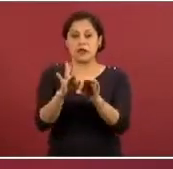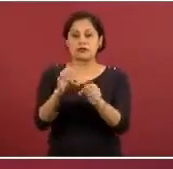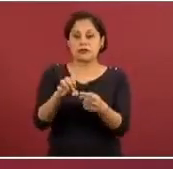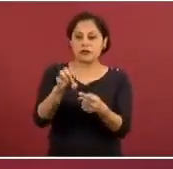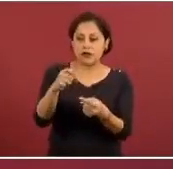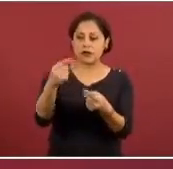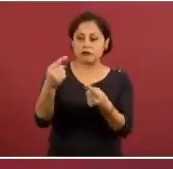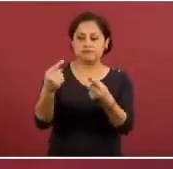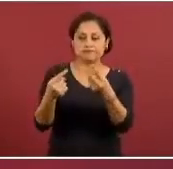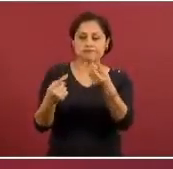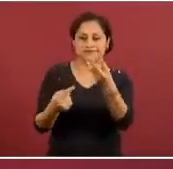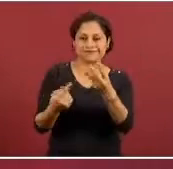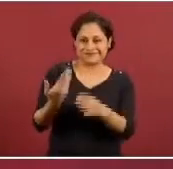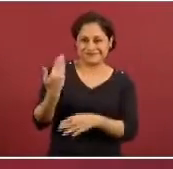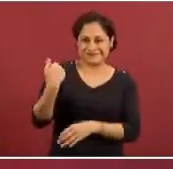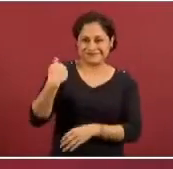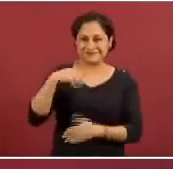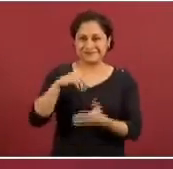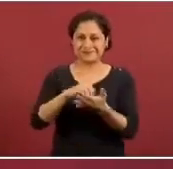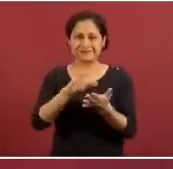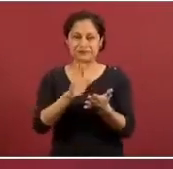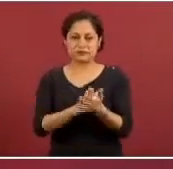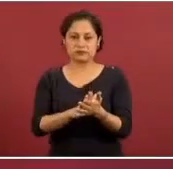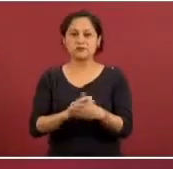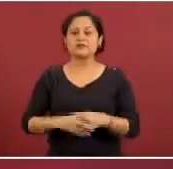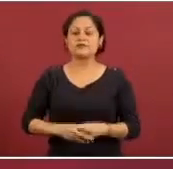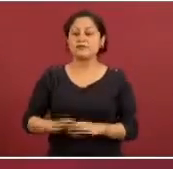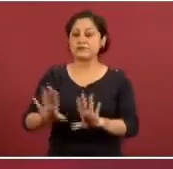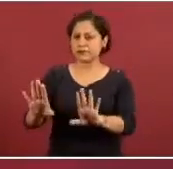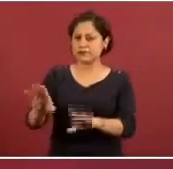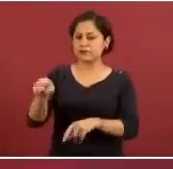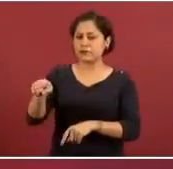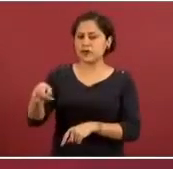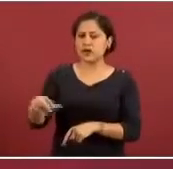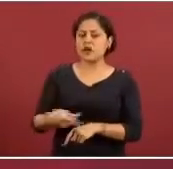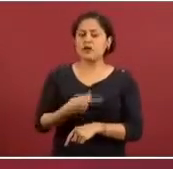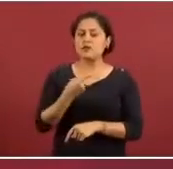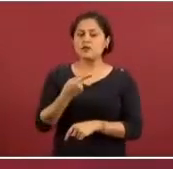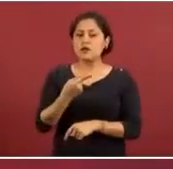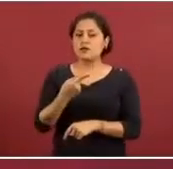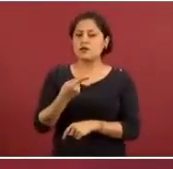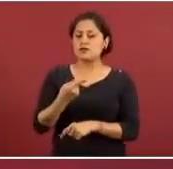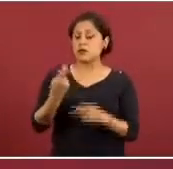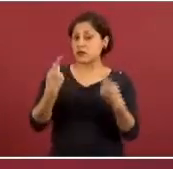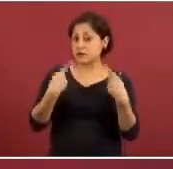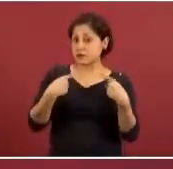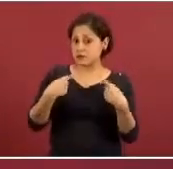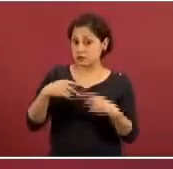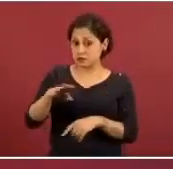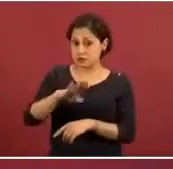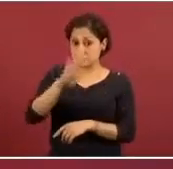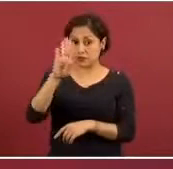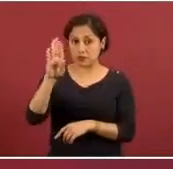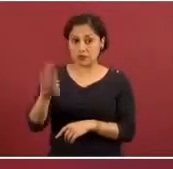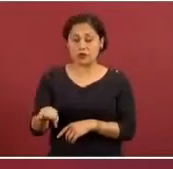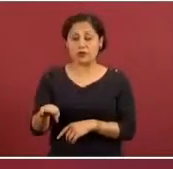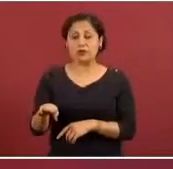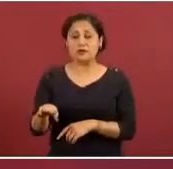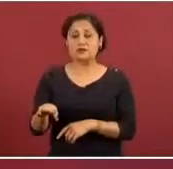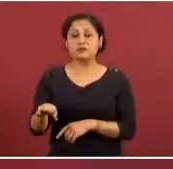vamos emitiendo en particular. Las defunciones en específico para este caso